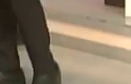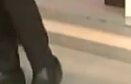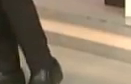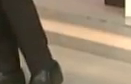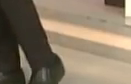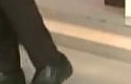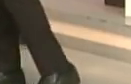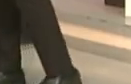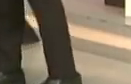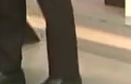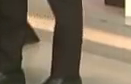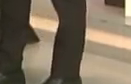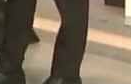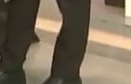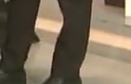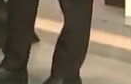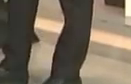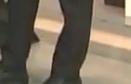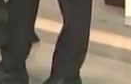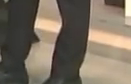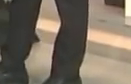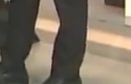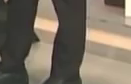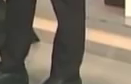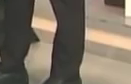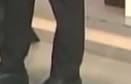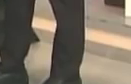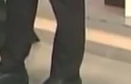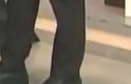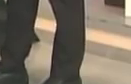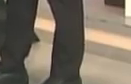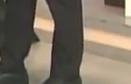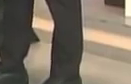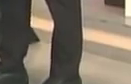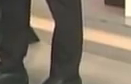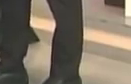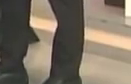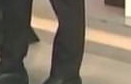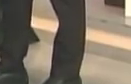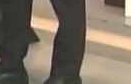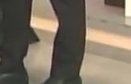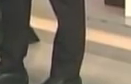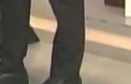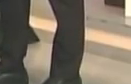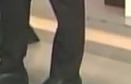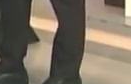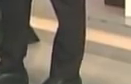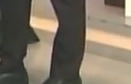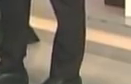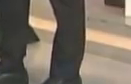detalles con la presencia de la ministra de Turismo. Adelante, Joanely, escuchamos.